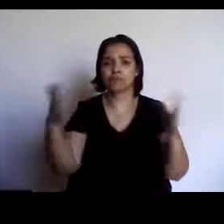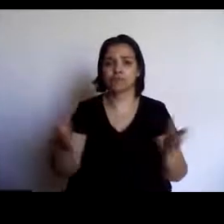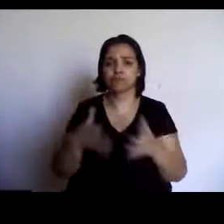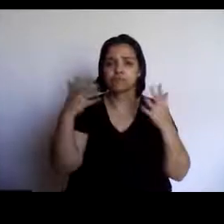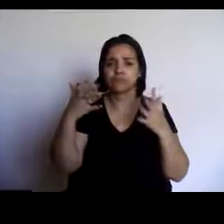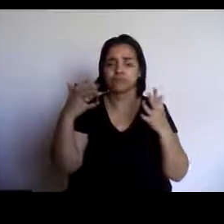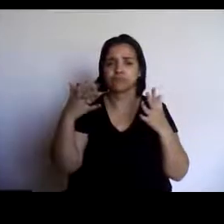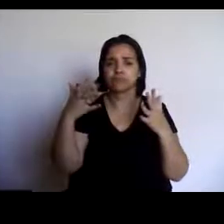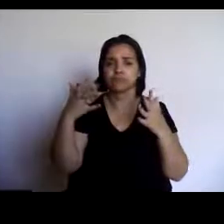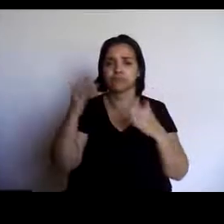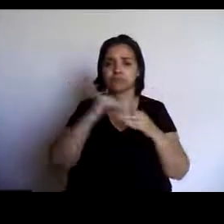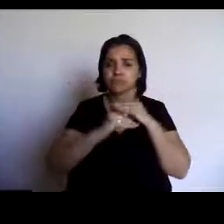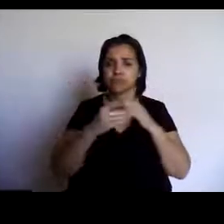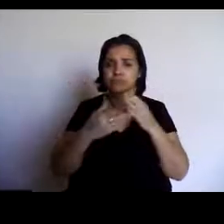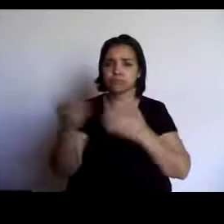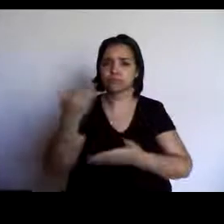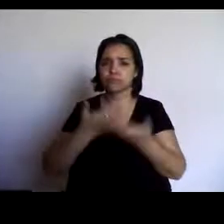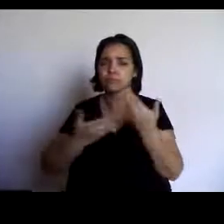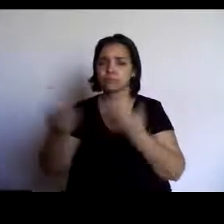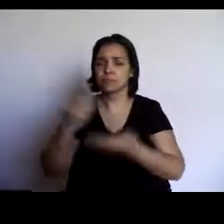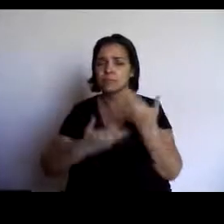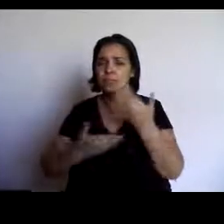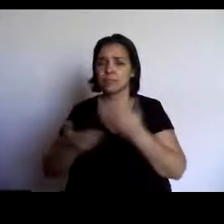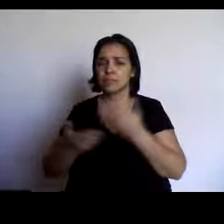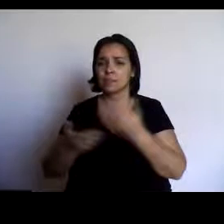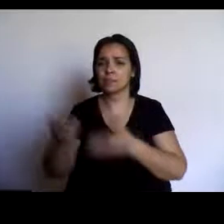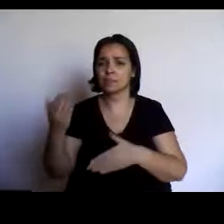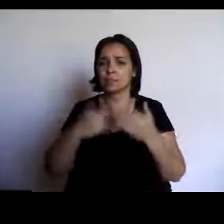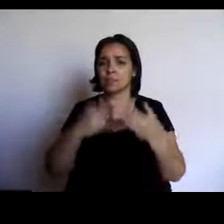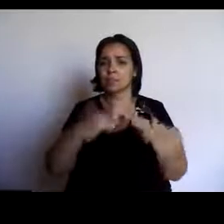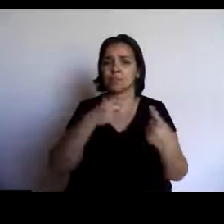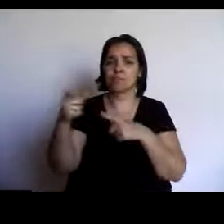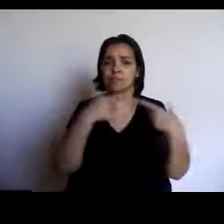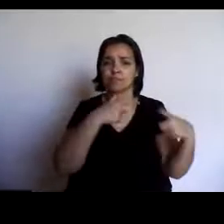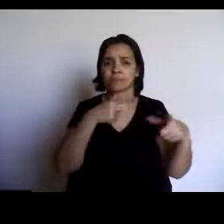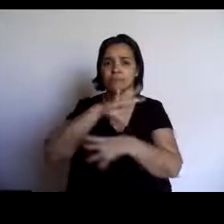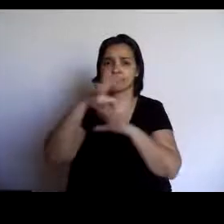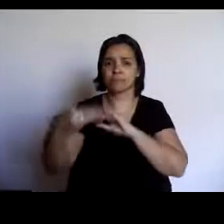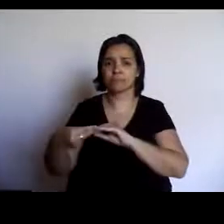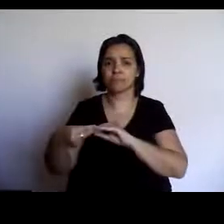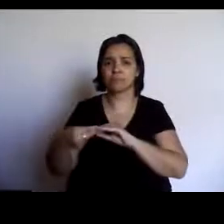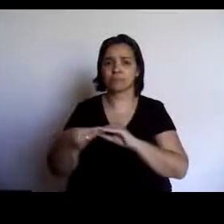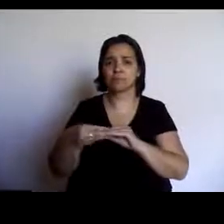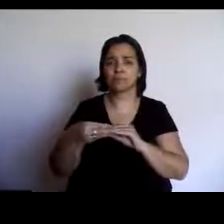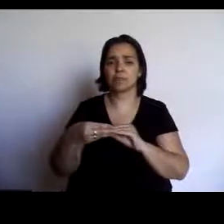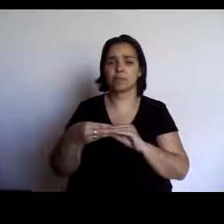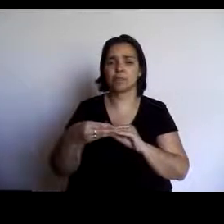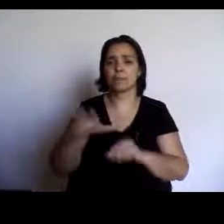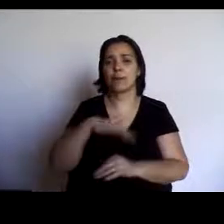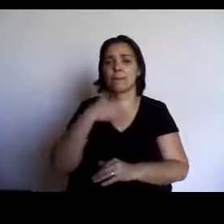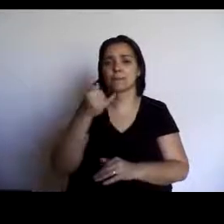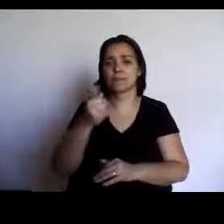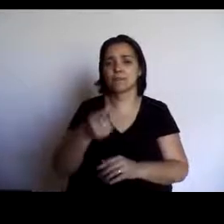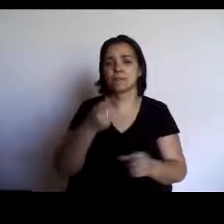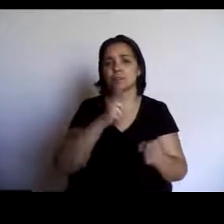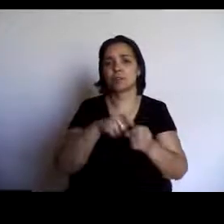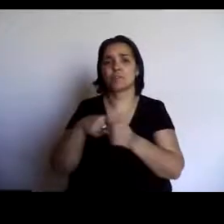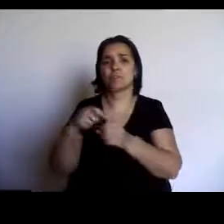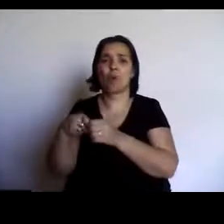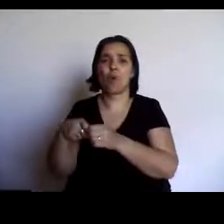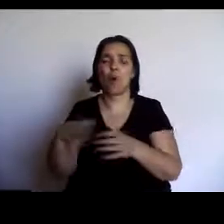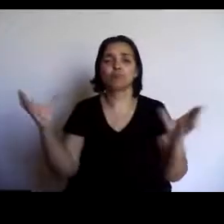consolidar vínculos de cooperación en diferentes ámbitos de actuación. Posibilita también la participación en reuniones y